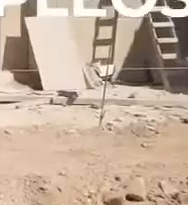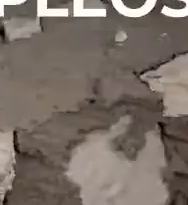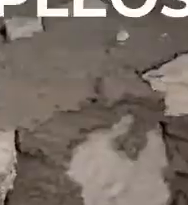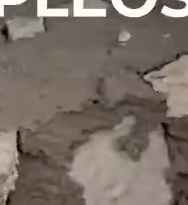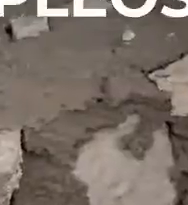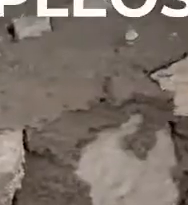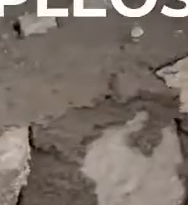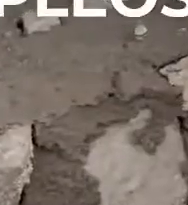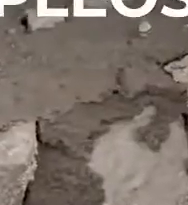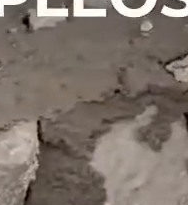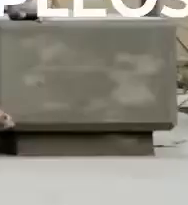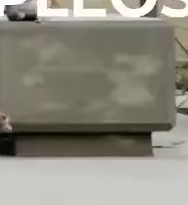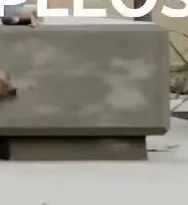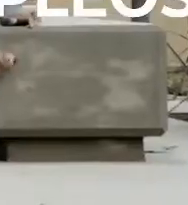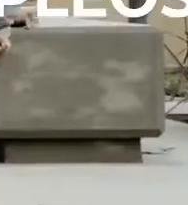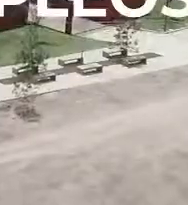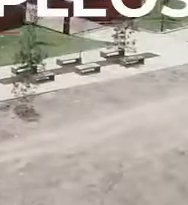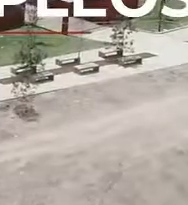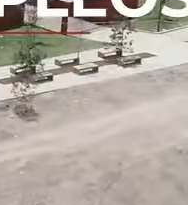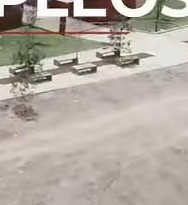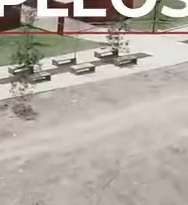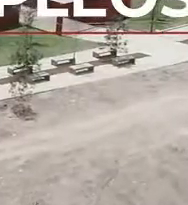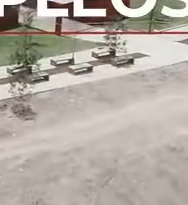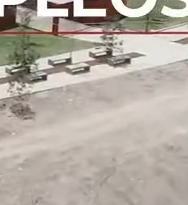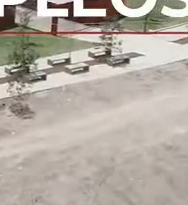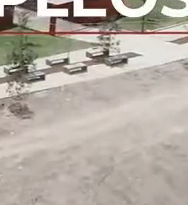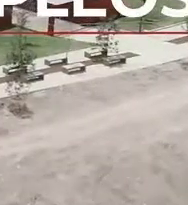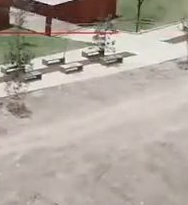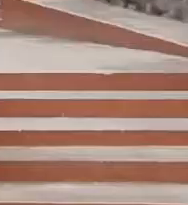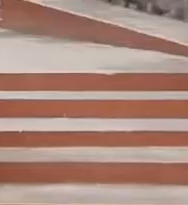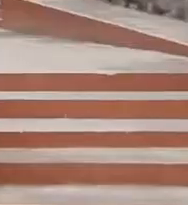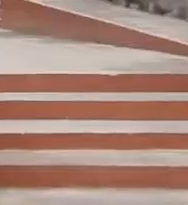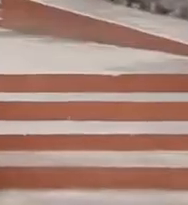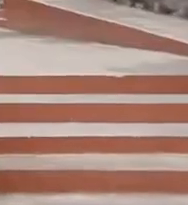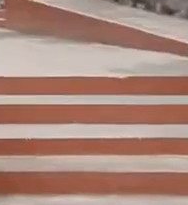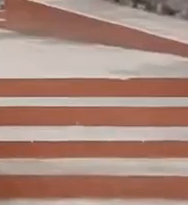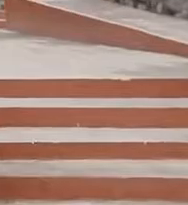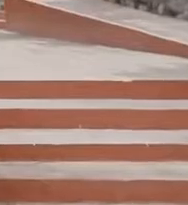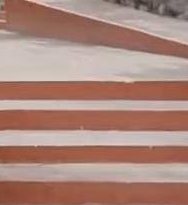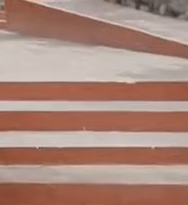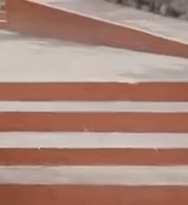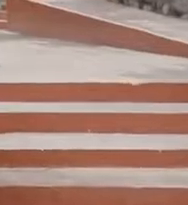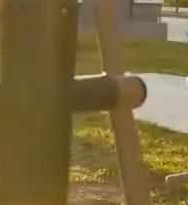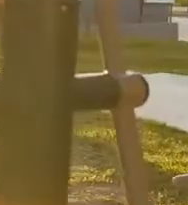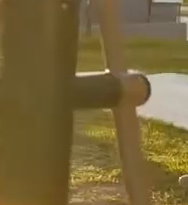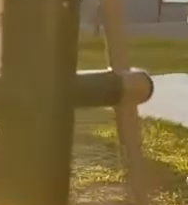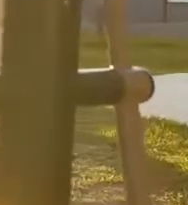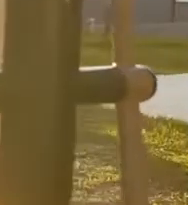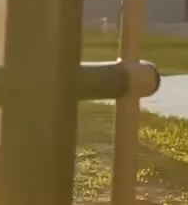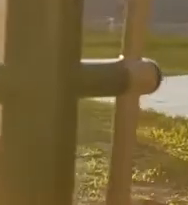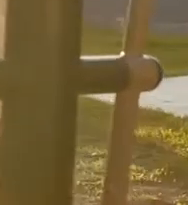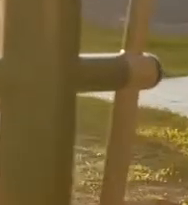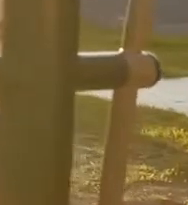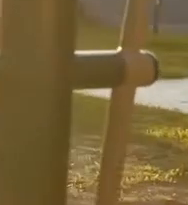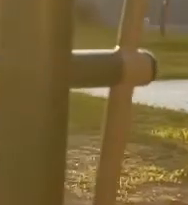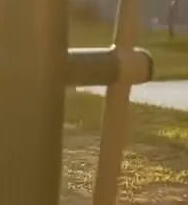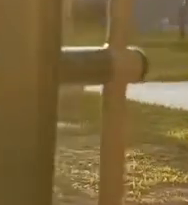han generado más de 100,000 empleos. Este espacio ya estaba olvidado, había un buen de tierra, los juegos ya estaban bien abandonados, estaban bien